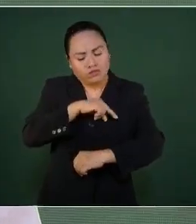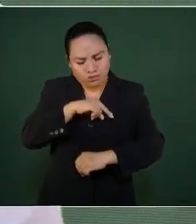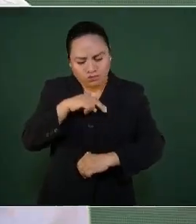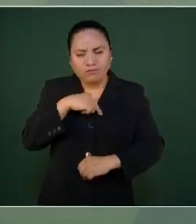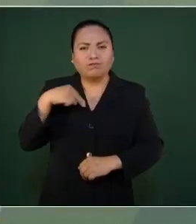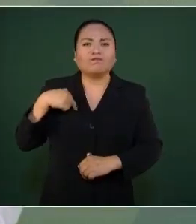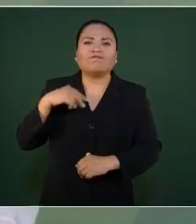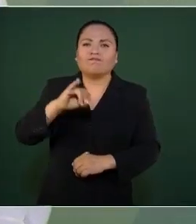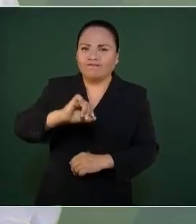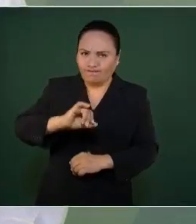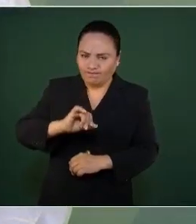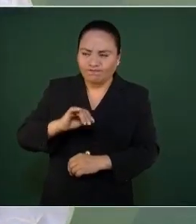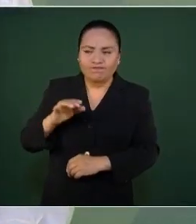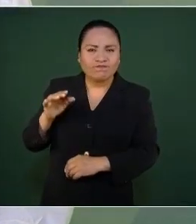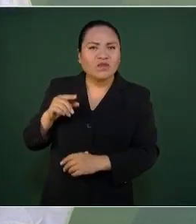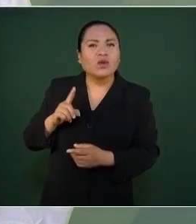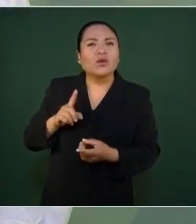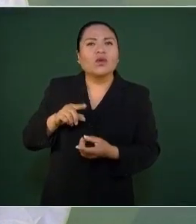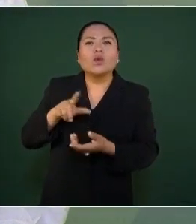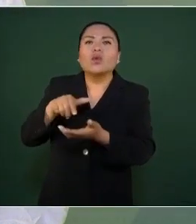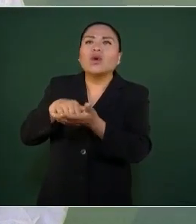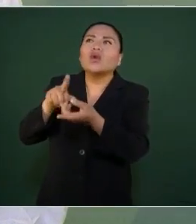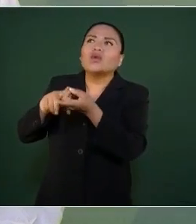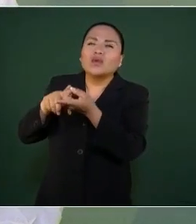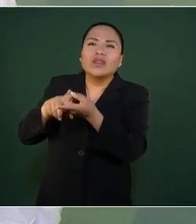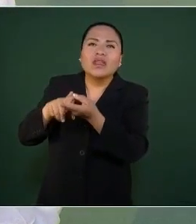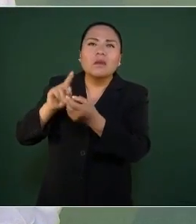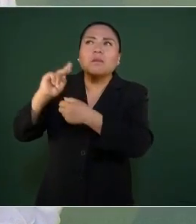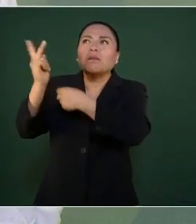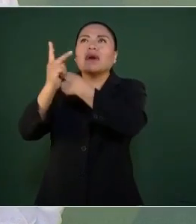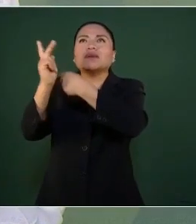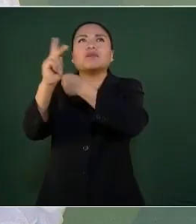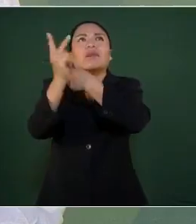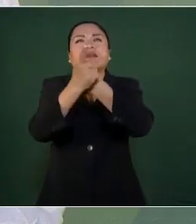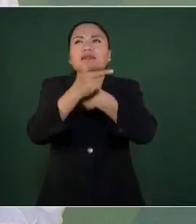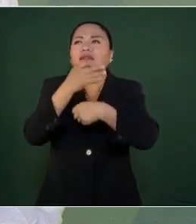traer de cualquier país del mundo,